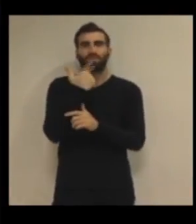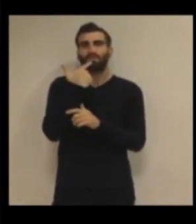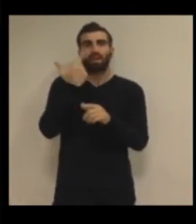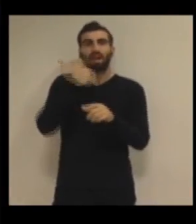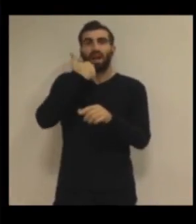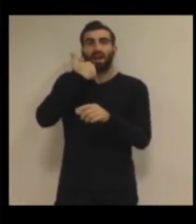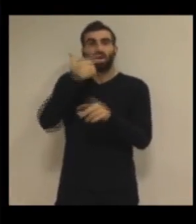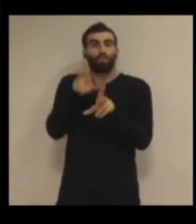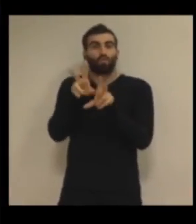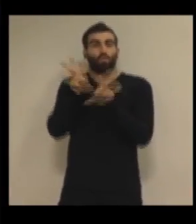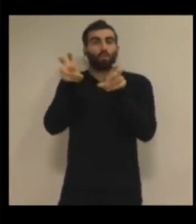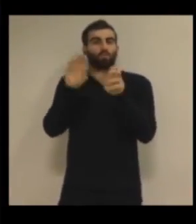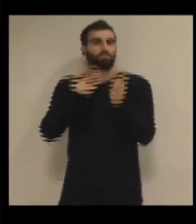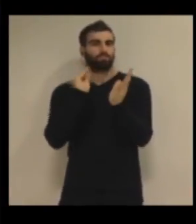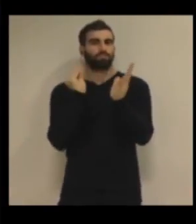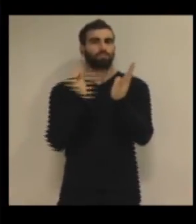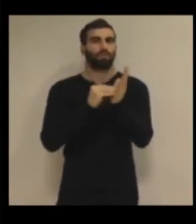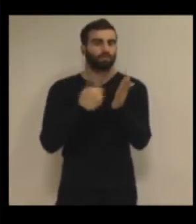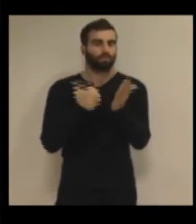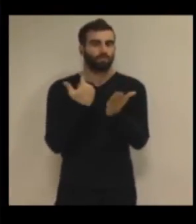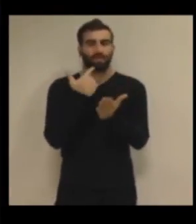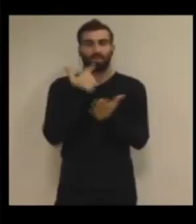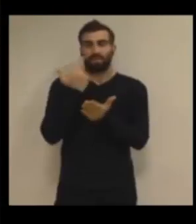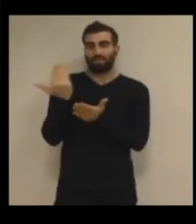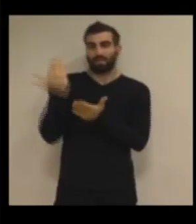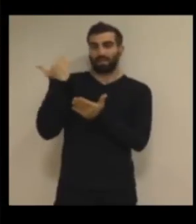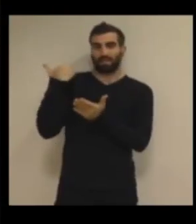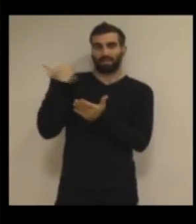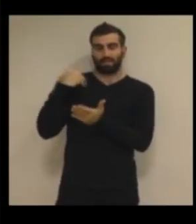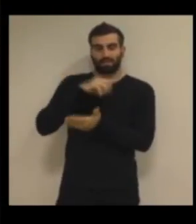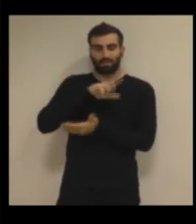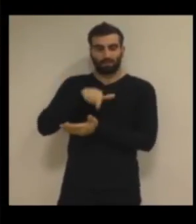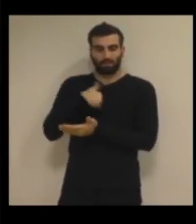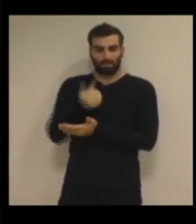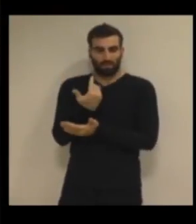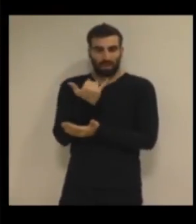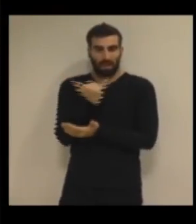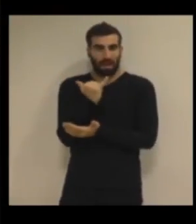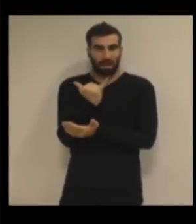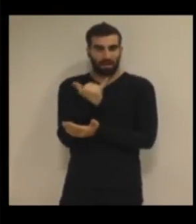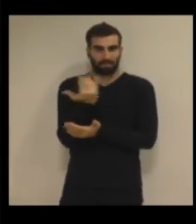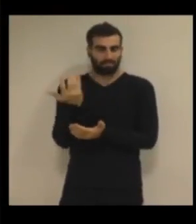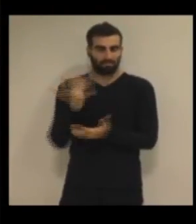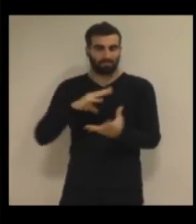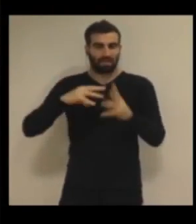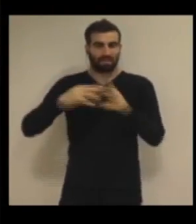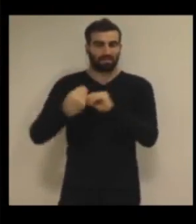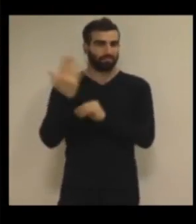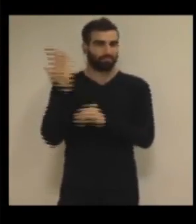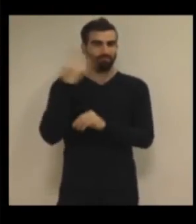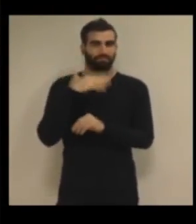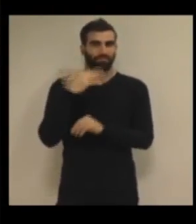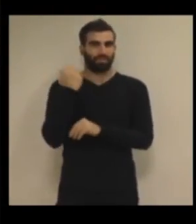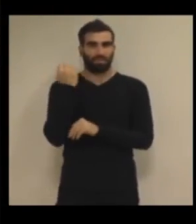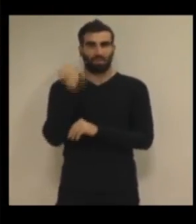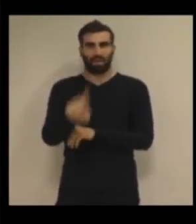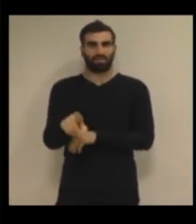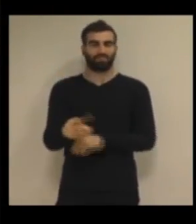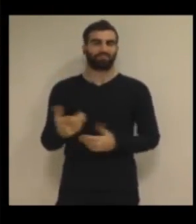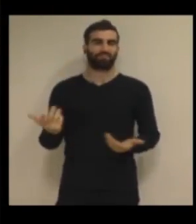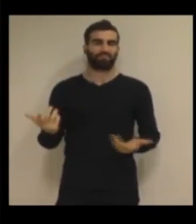cosa que hace que lo que nosotros tenemos pues ya no sea compatible con eso. Y entonces,